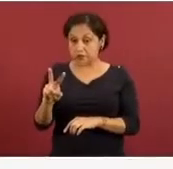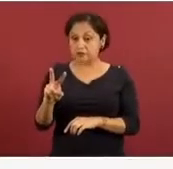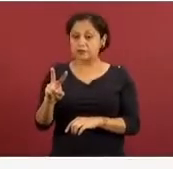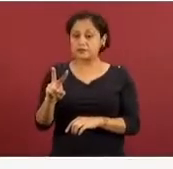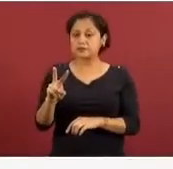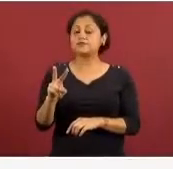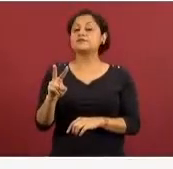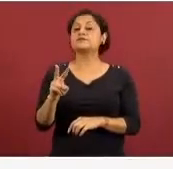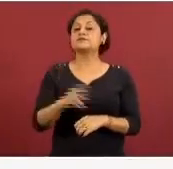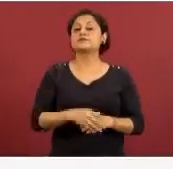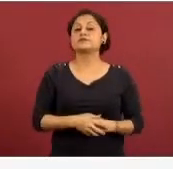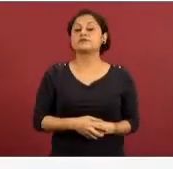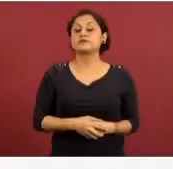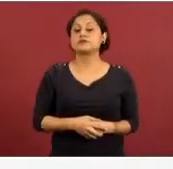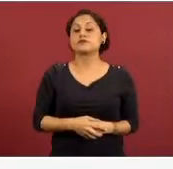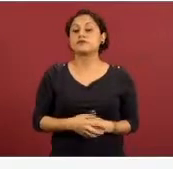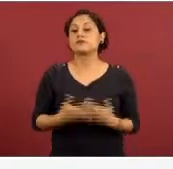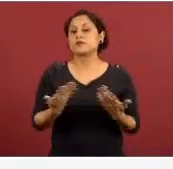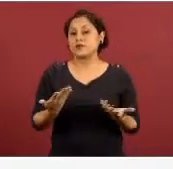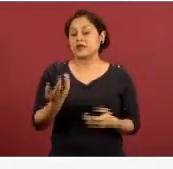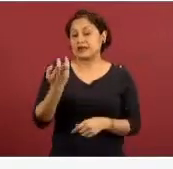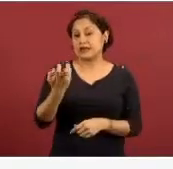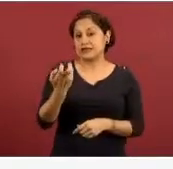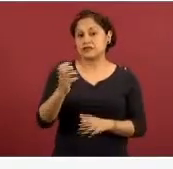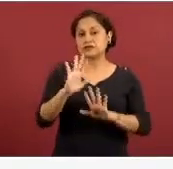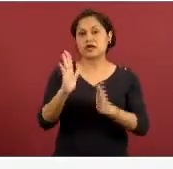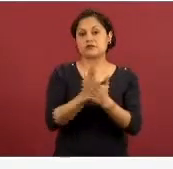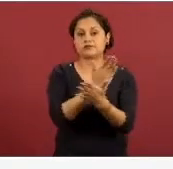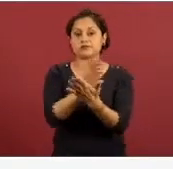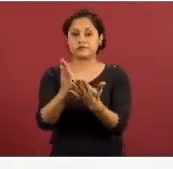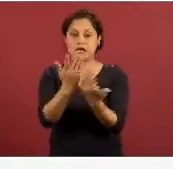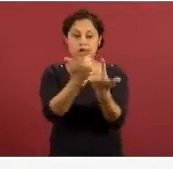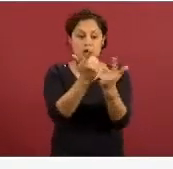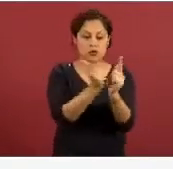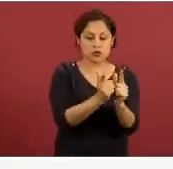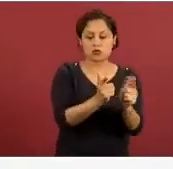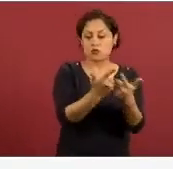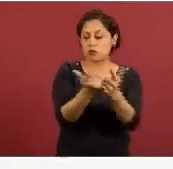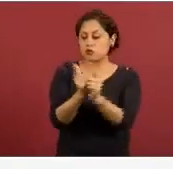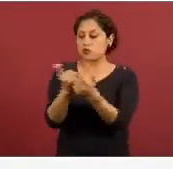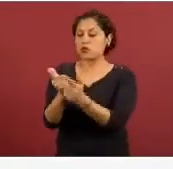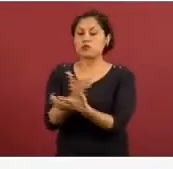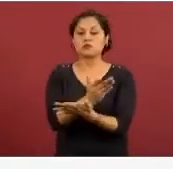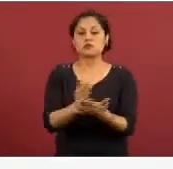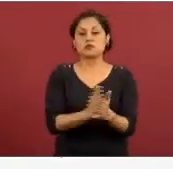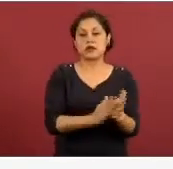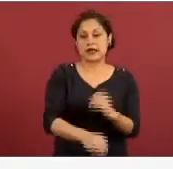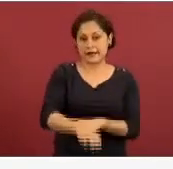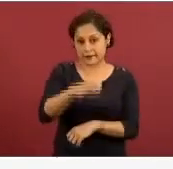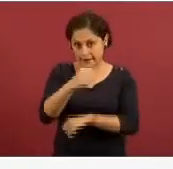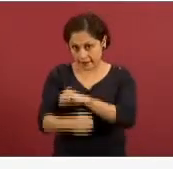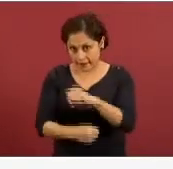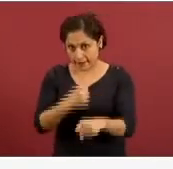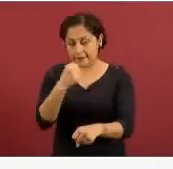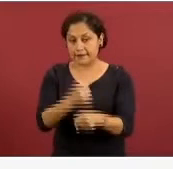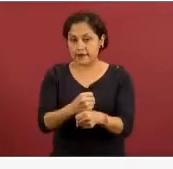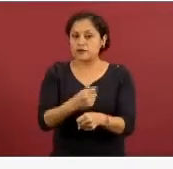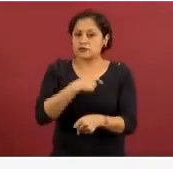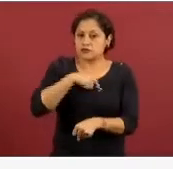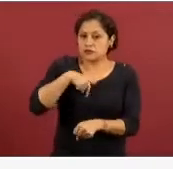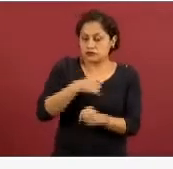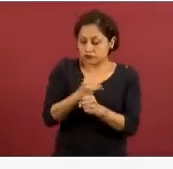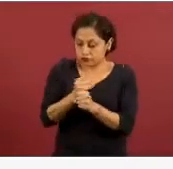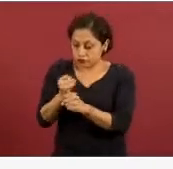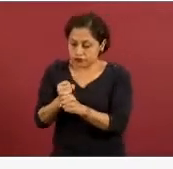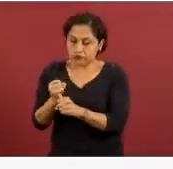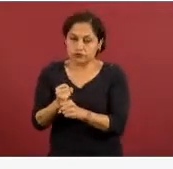casos se han presentado también ya por grupos de edad y también esto es parte de la caracterización que se hace día con día. El grupo de